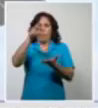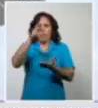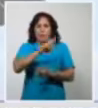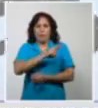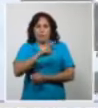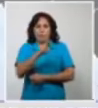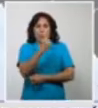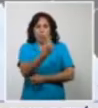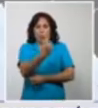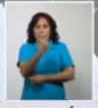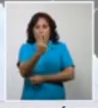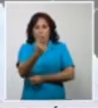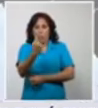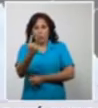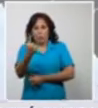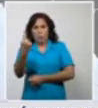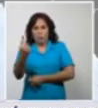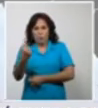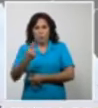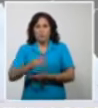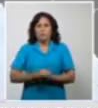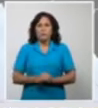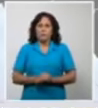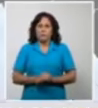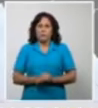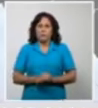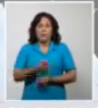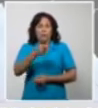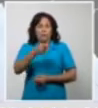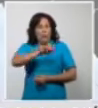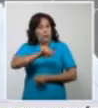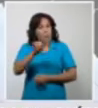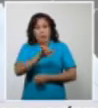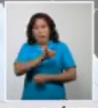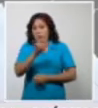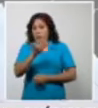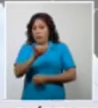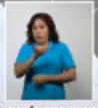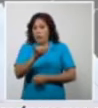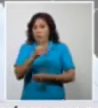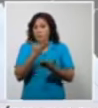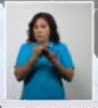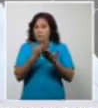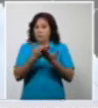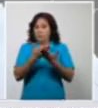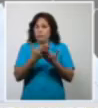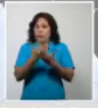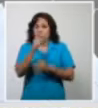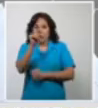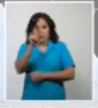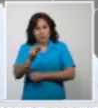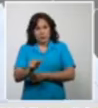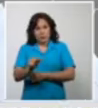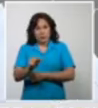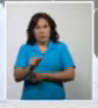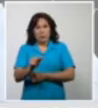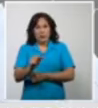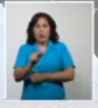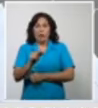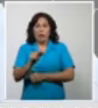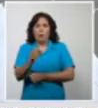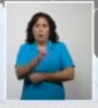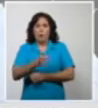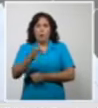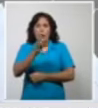cada uno de estos municipios. Ayer también se diagnosticó un caso del municipio Bauta en la provincia de